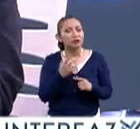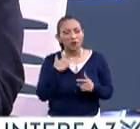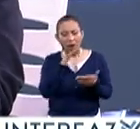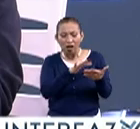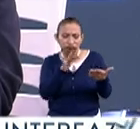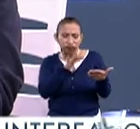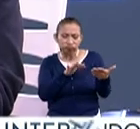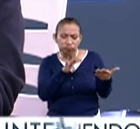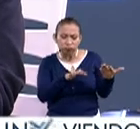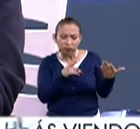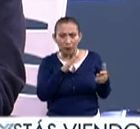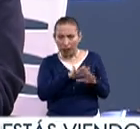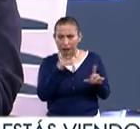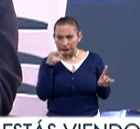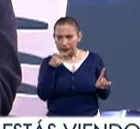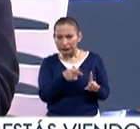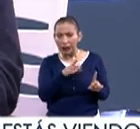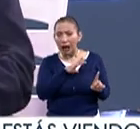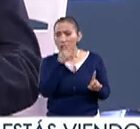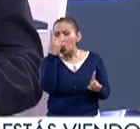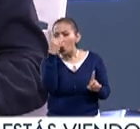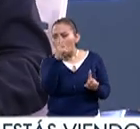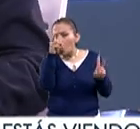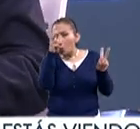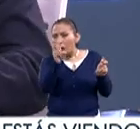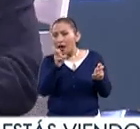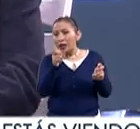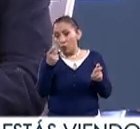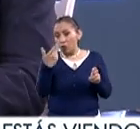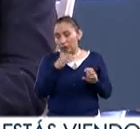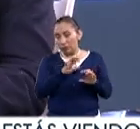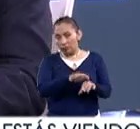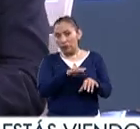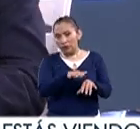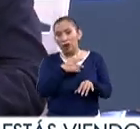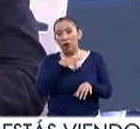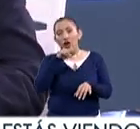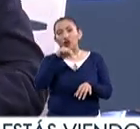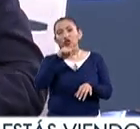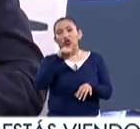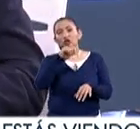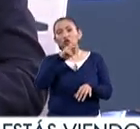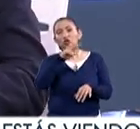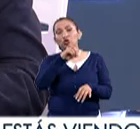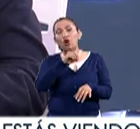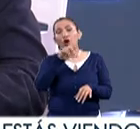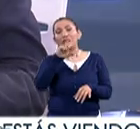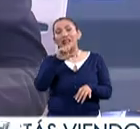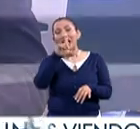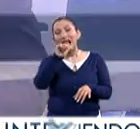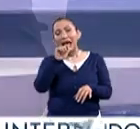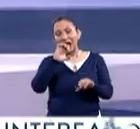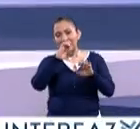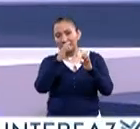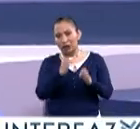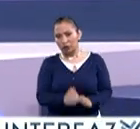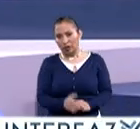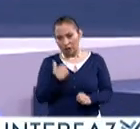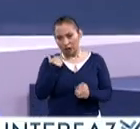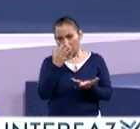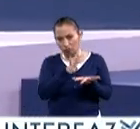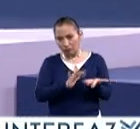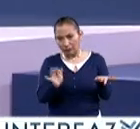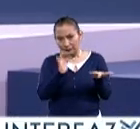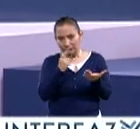algunas cosas, particularmente hay un caso en donde esto es muy notorio, se llama Nocturno de la Estatua, que me gustaría compartirles, si les parece.